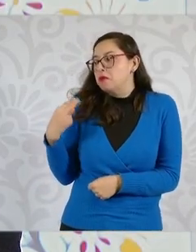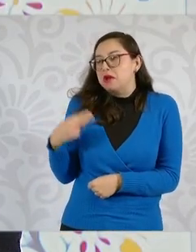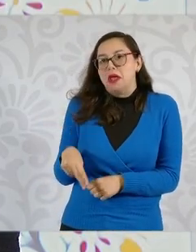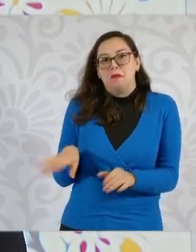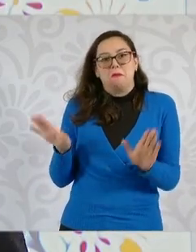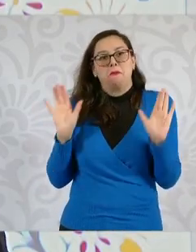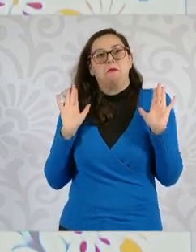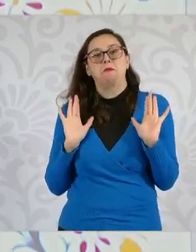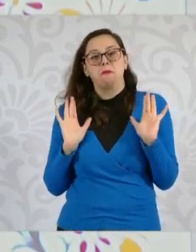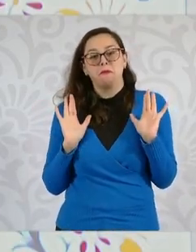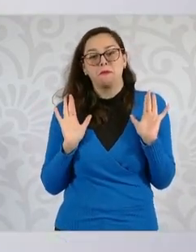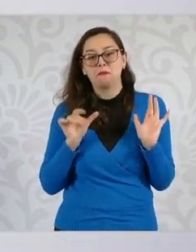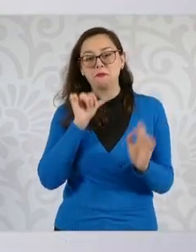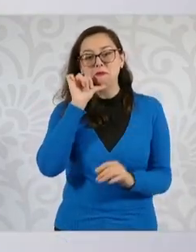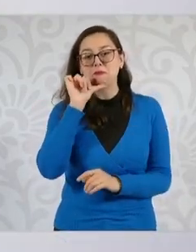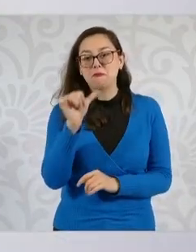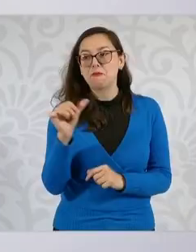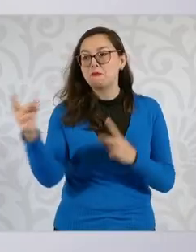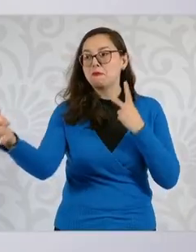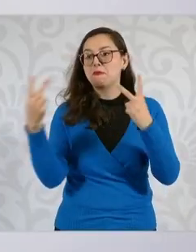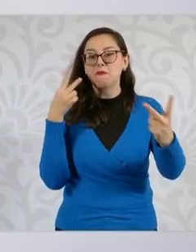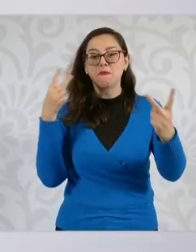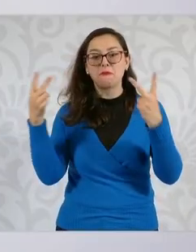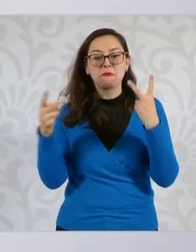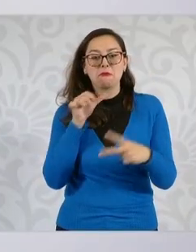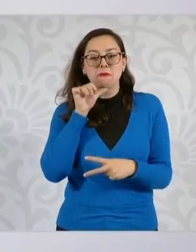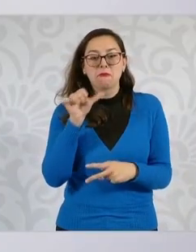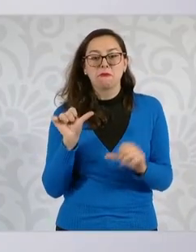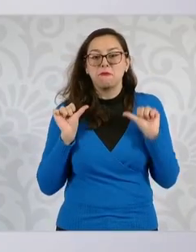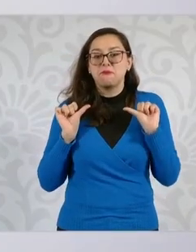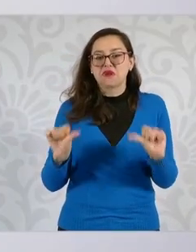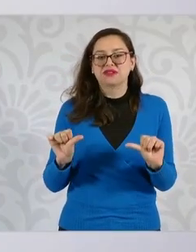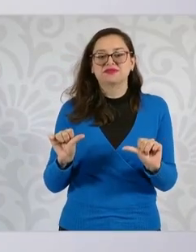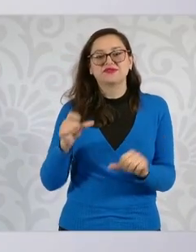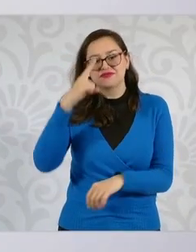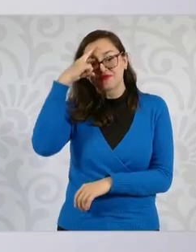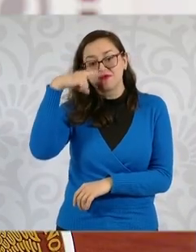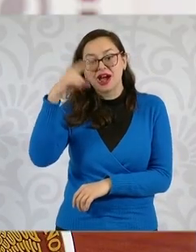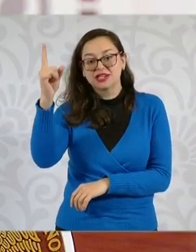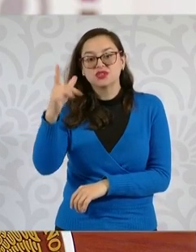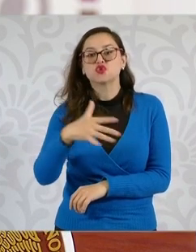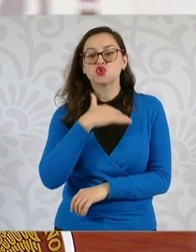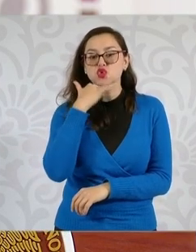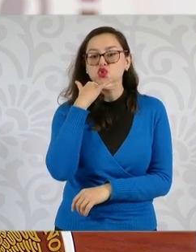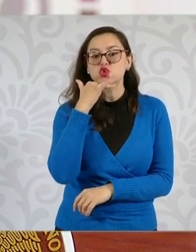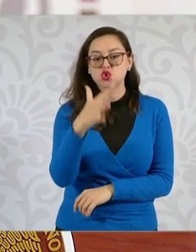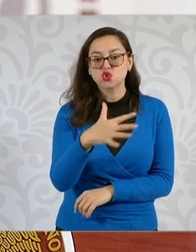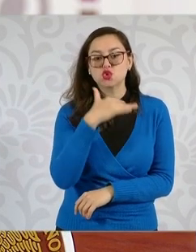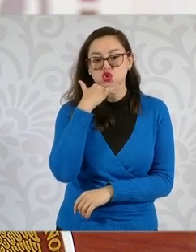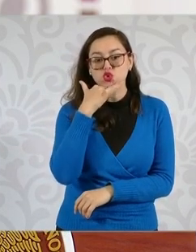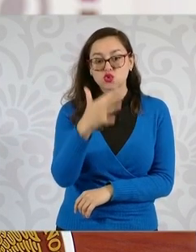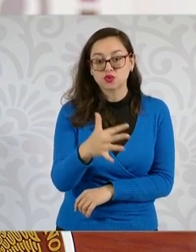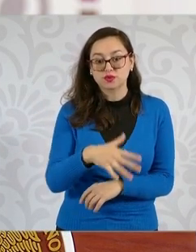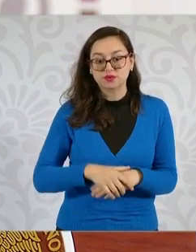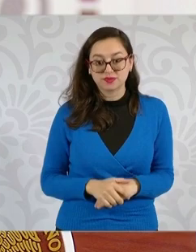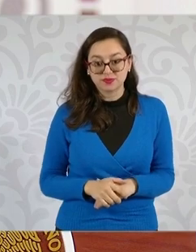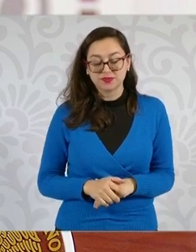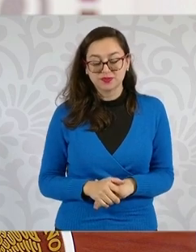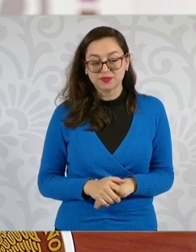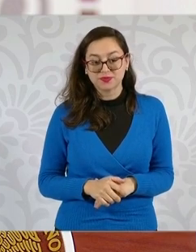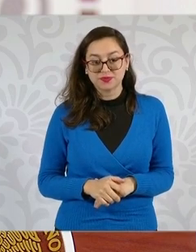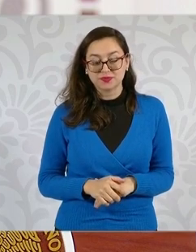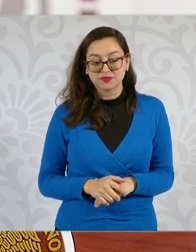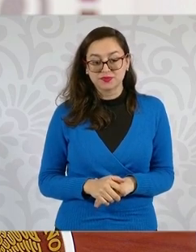ni te debes al pueblo al servicio público pero además